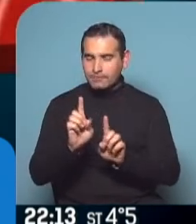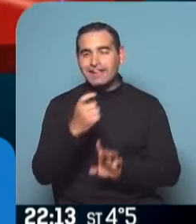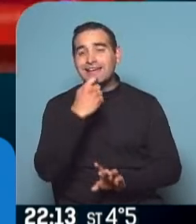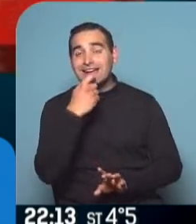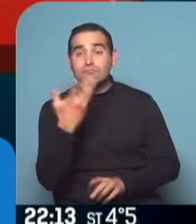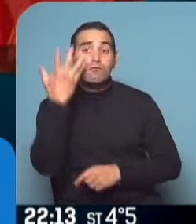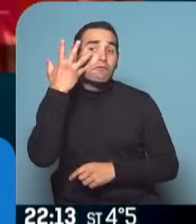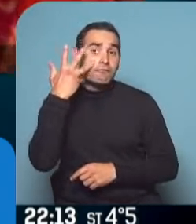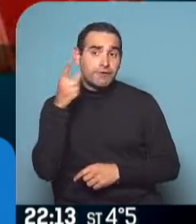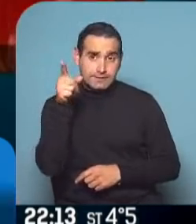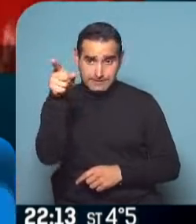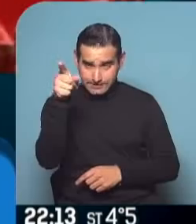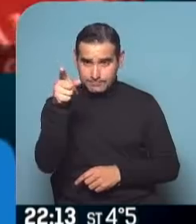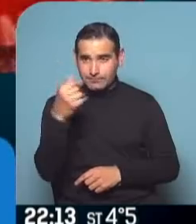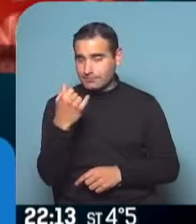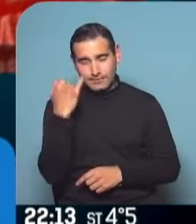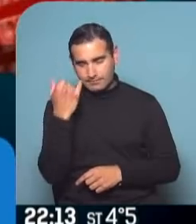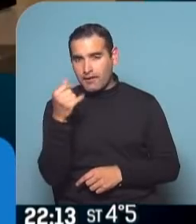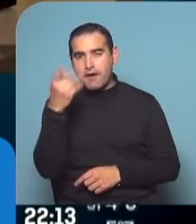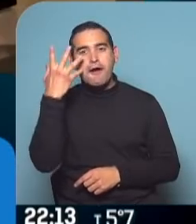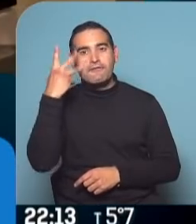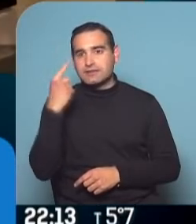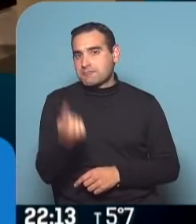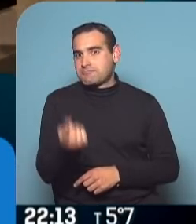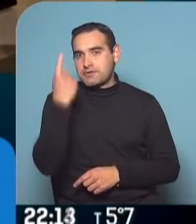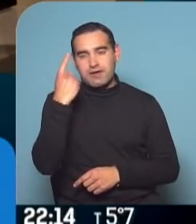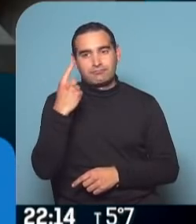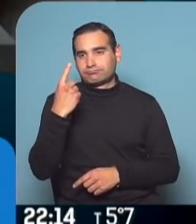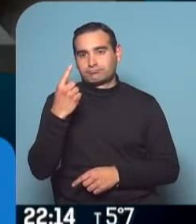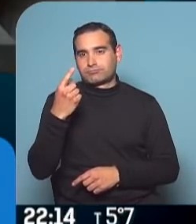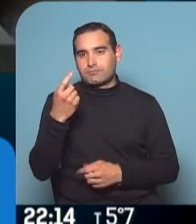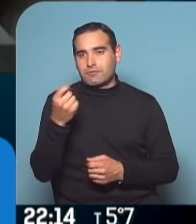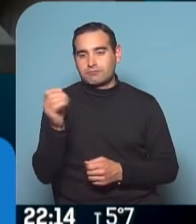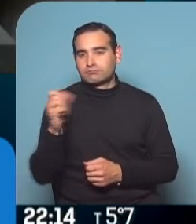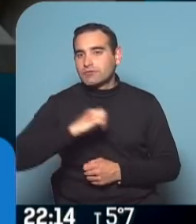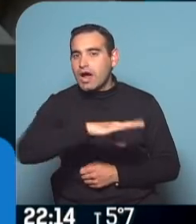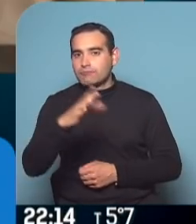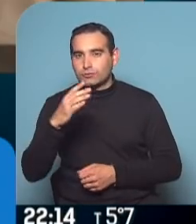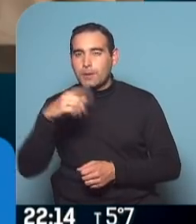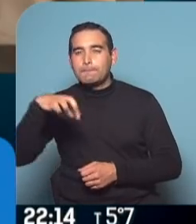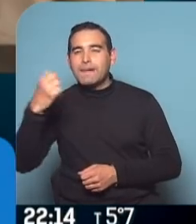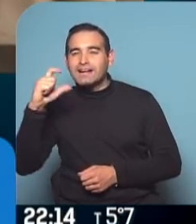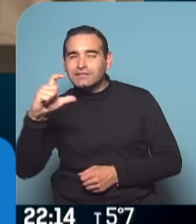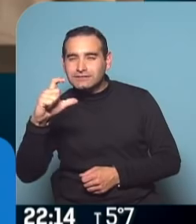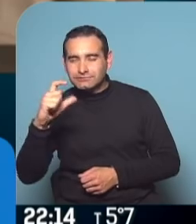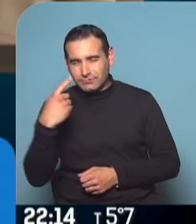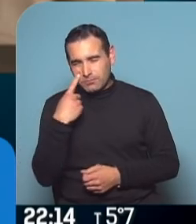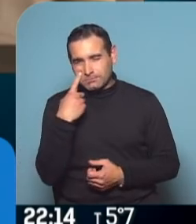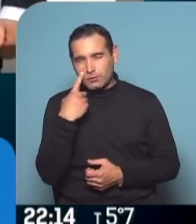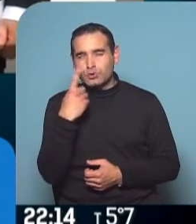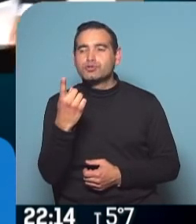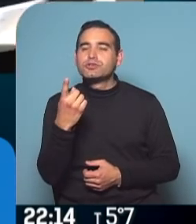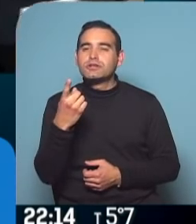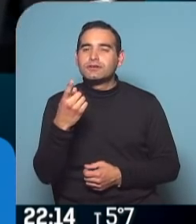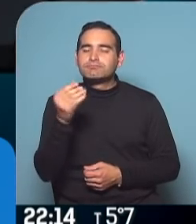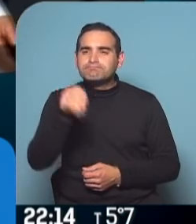de Francia, ¿no? Ya que Francia es la principal beneficiaria de la política agrícola común, el PAC, ¿no? Como se lo conoce, es la